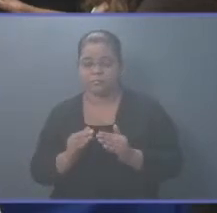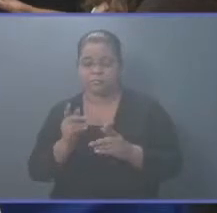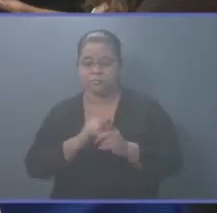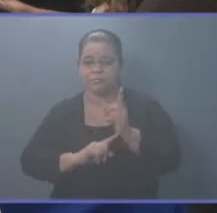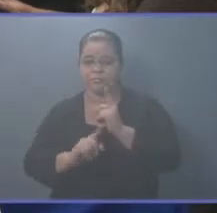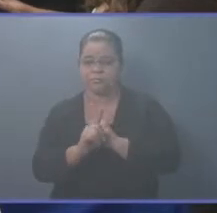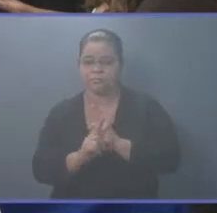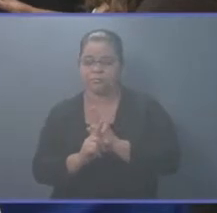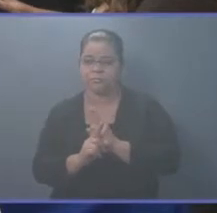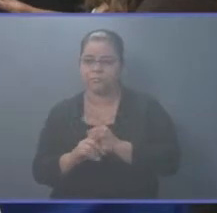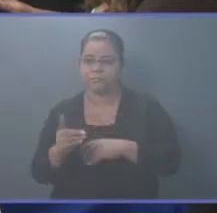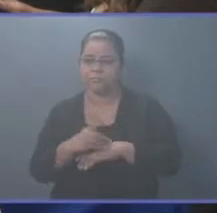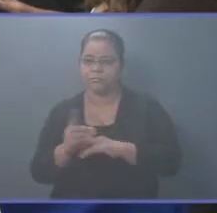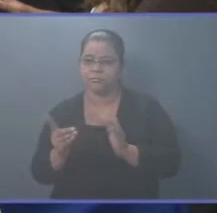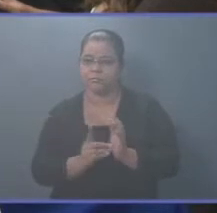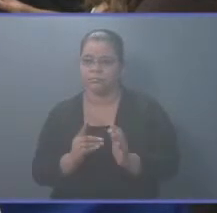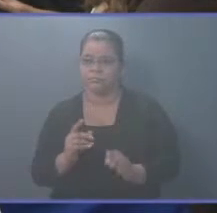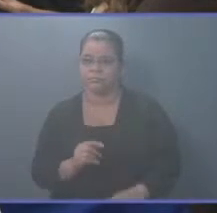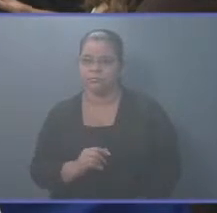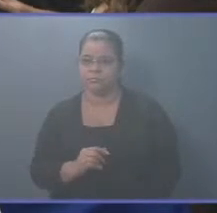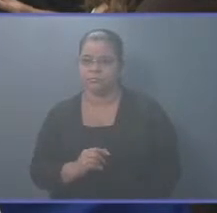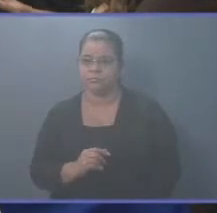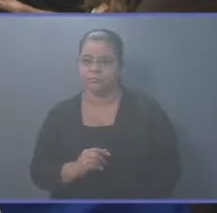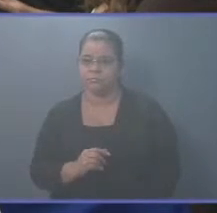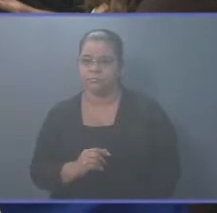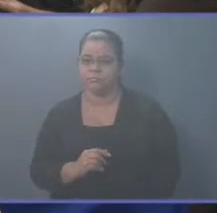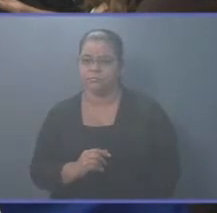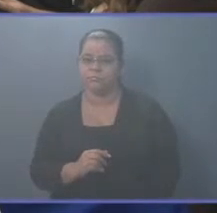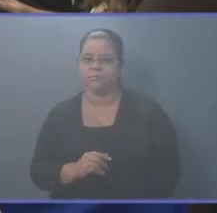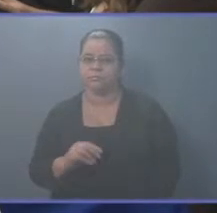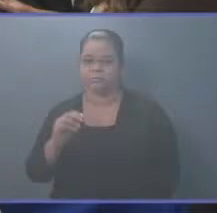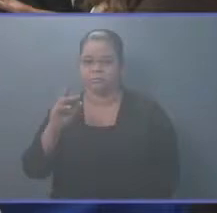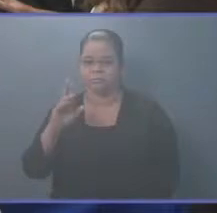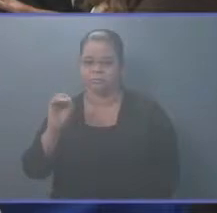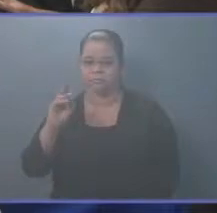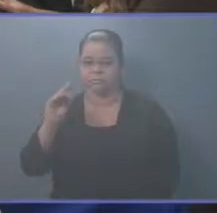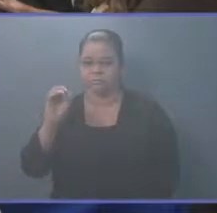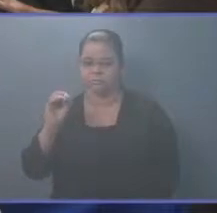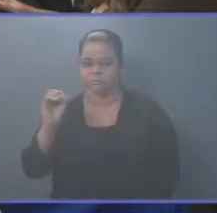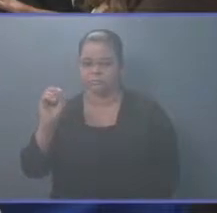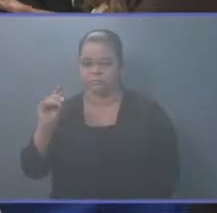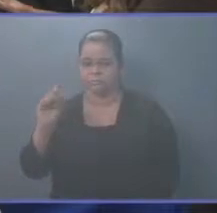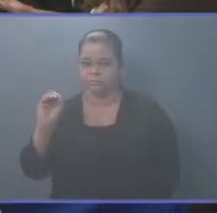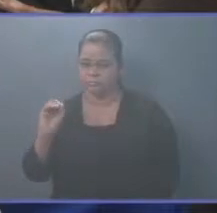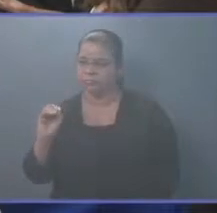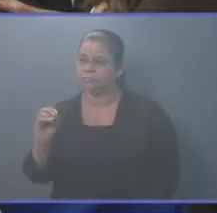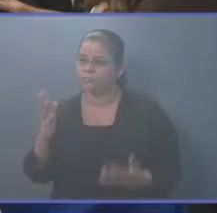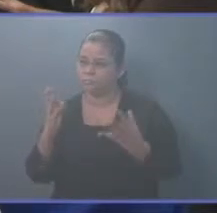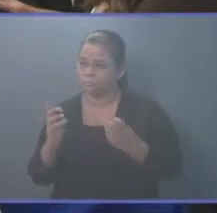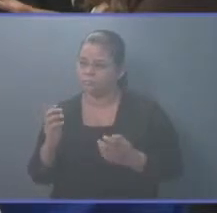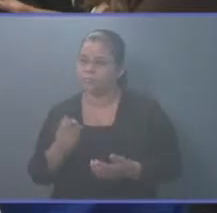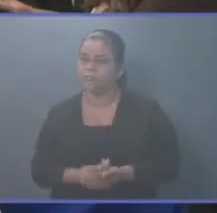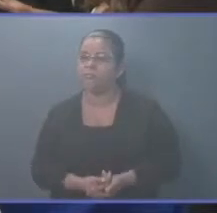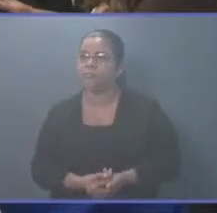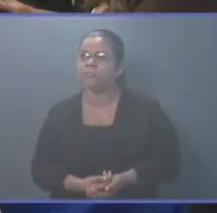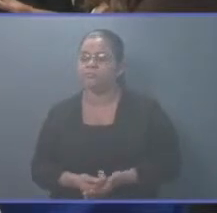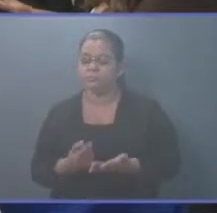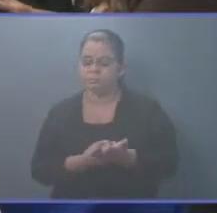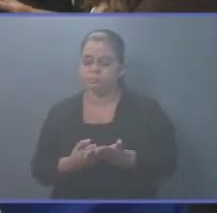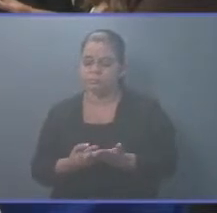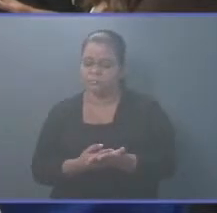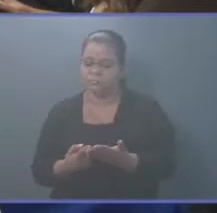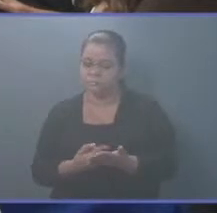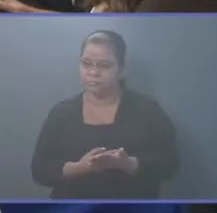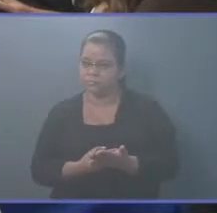del diputado, la diputada Sonia López, que sustituye al diputado Rigoberto Soto. Pasaríamos entonces a la discusión